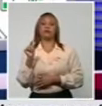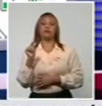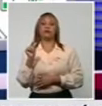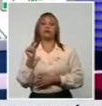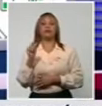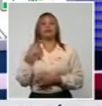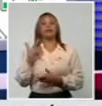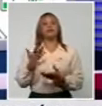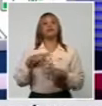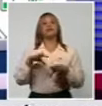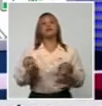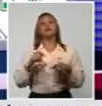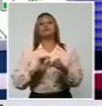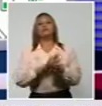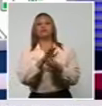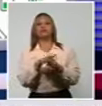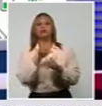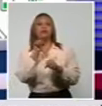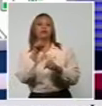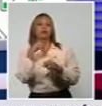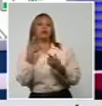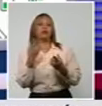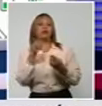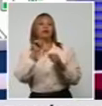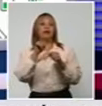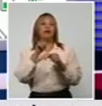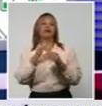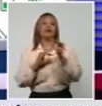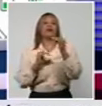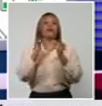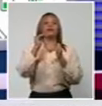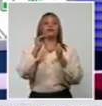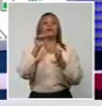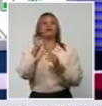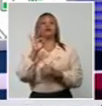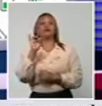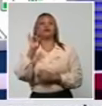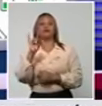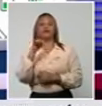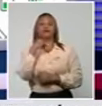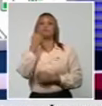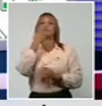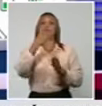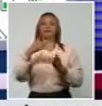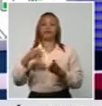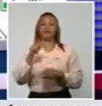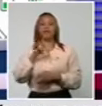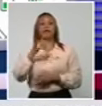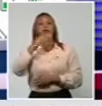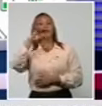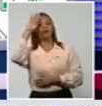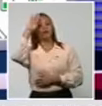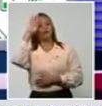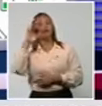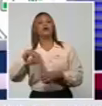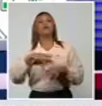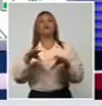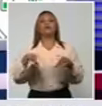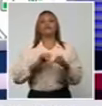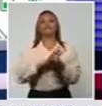consecuencia de la COVID-19, con lo cual asciende a 89 el número de personas que han perdido la vida en Cuba como consecuencia de la